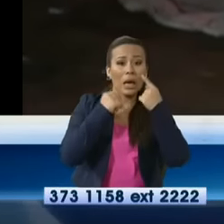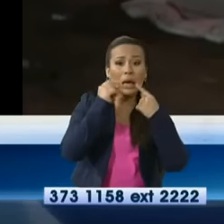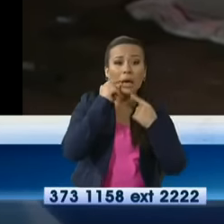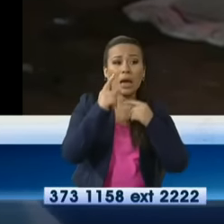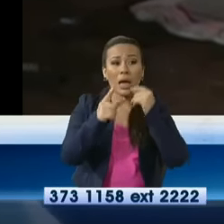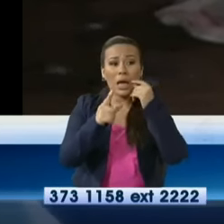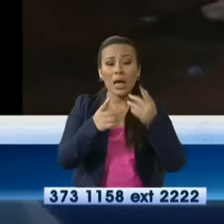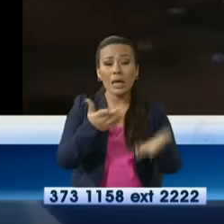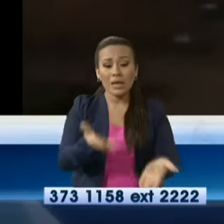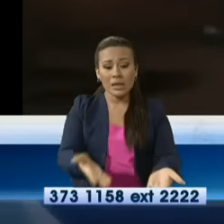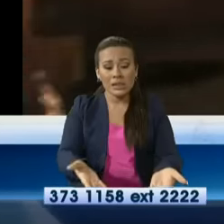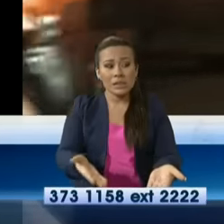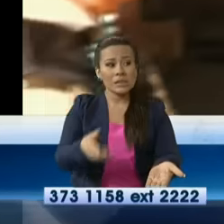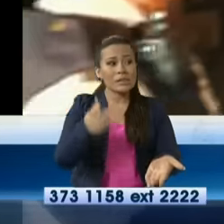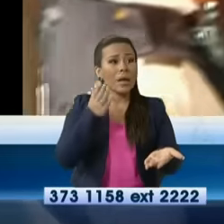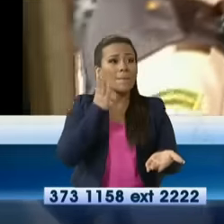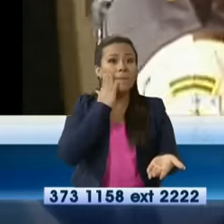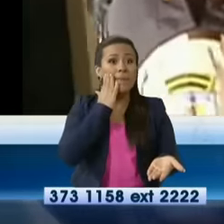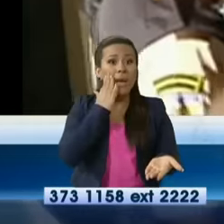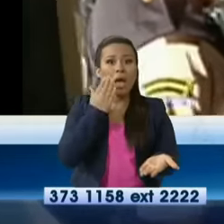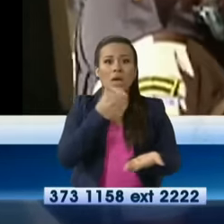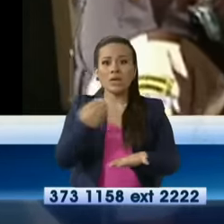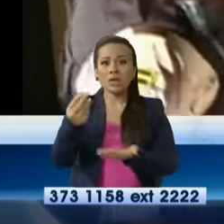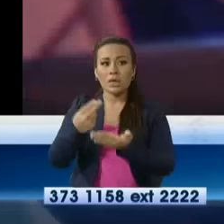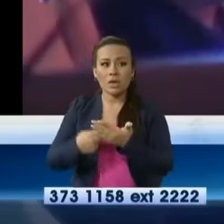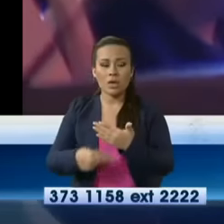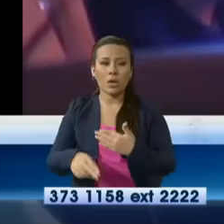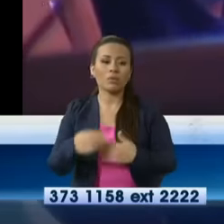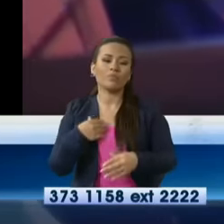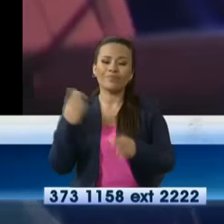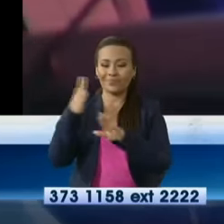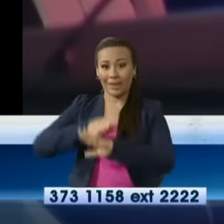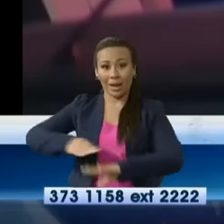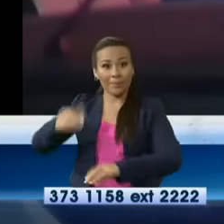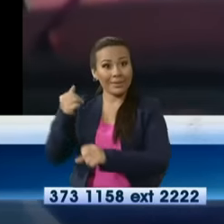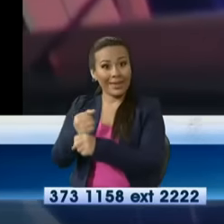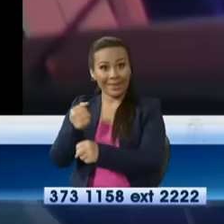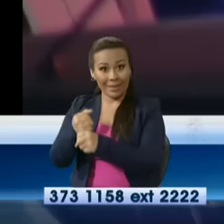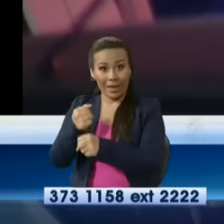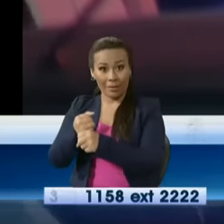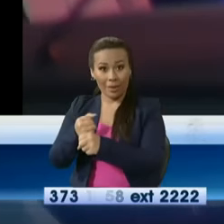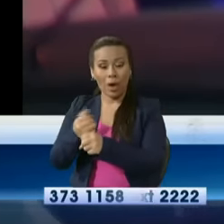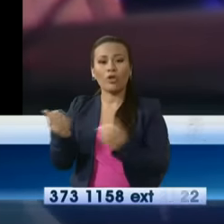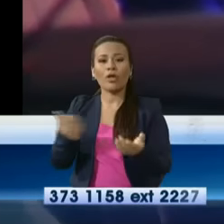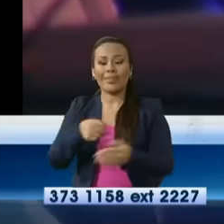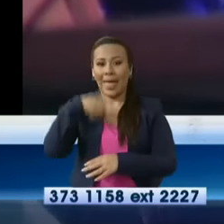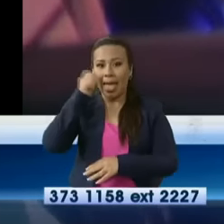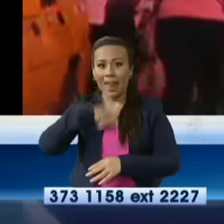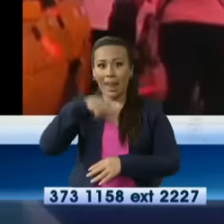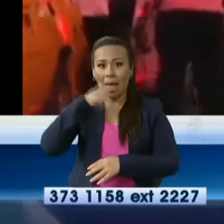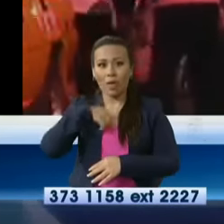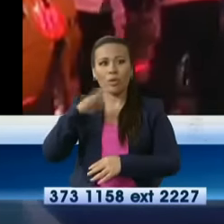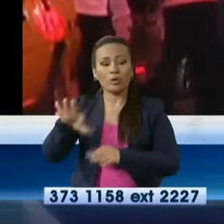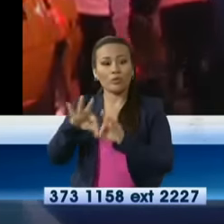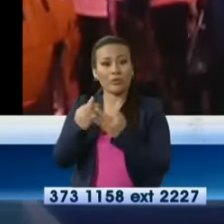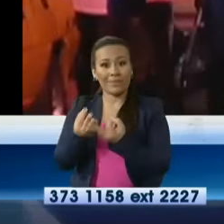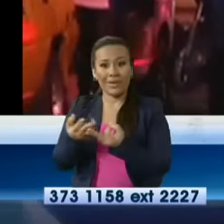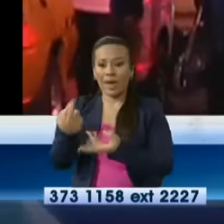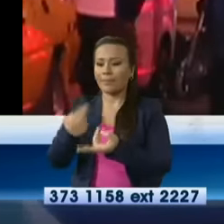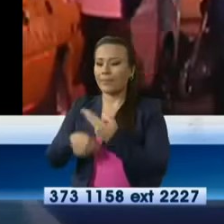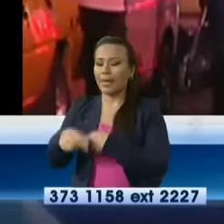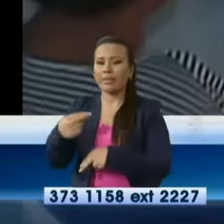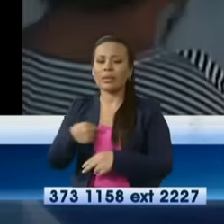Pasadas las 21 horas, madre e hijo llegaron al domicilio tras cumplir con la jornada de trabajo en una heladería de la familia. Sin darse cuenta, un